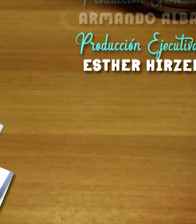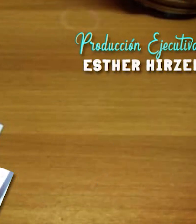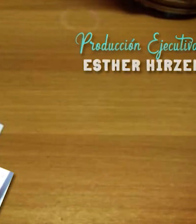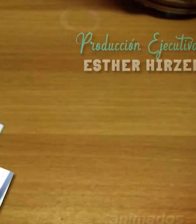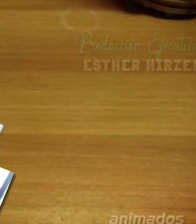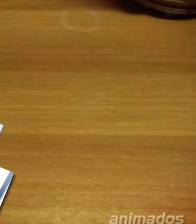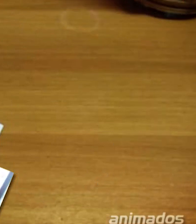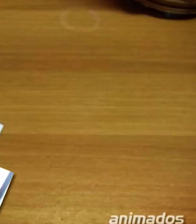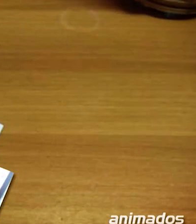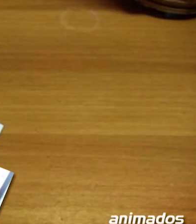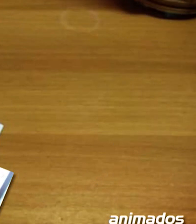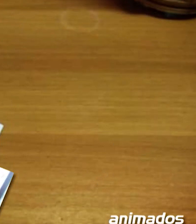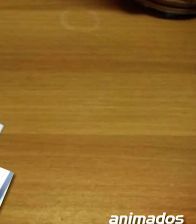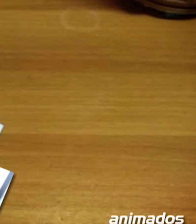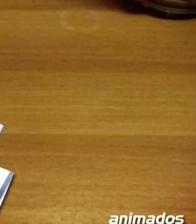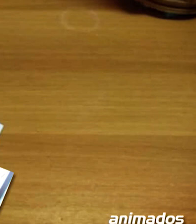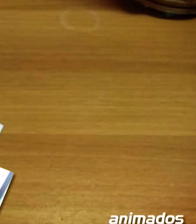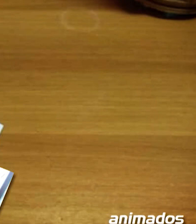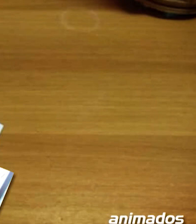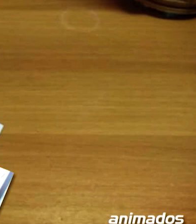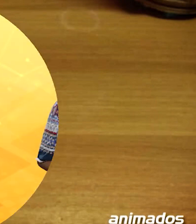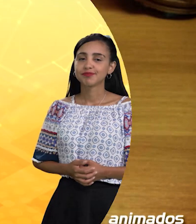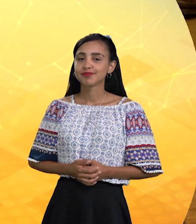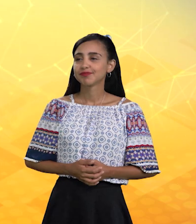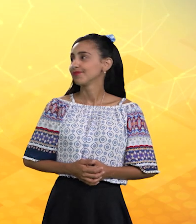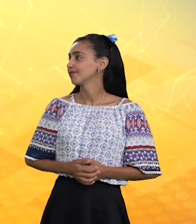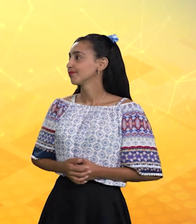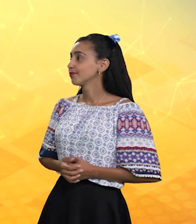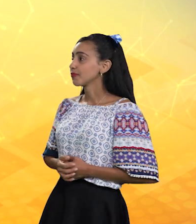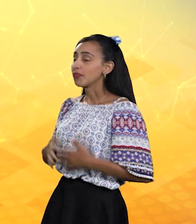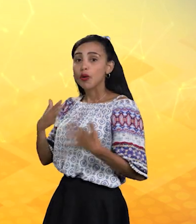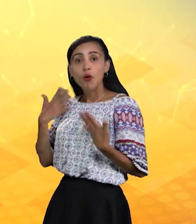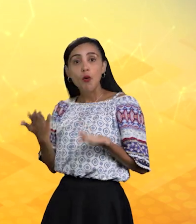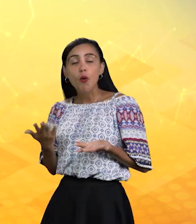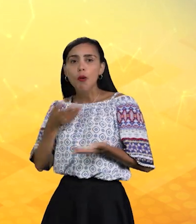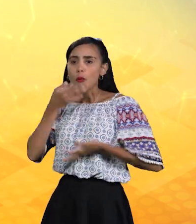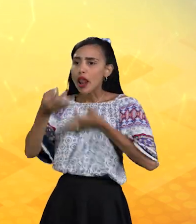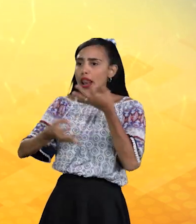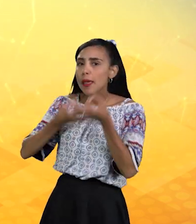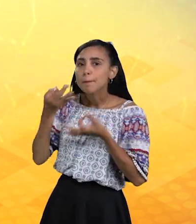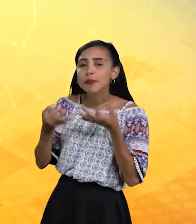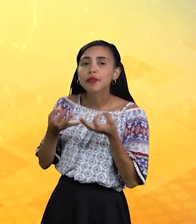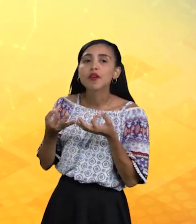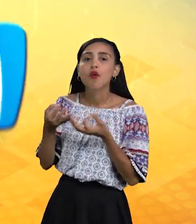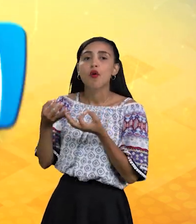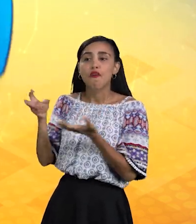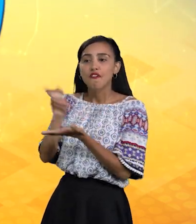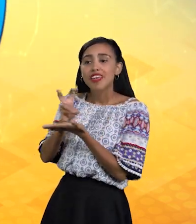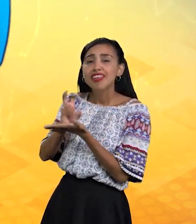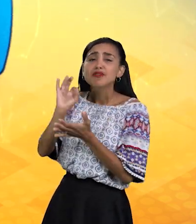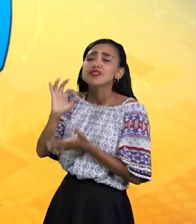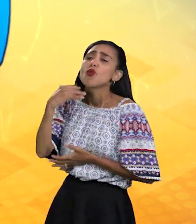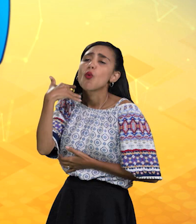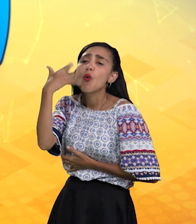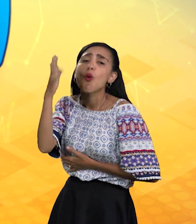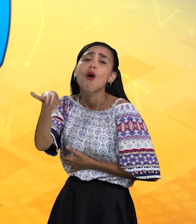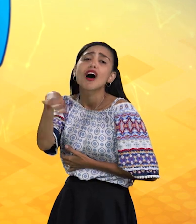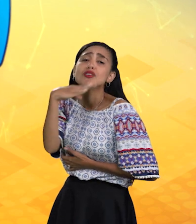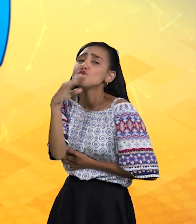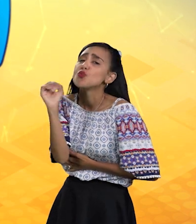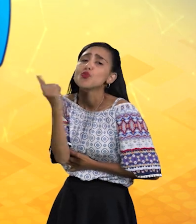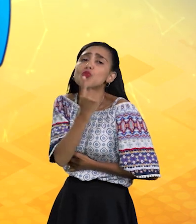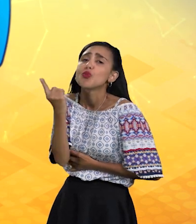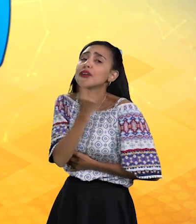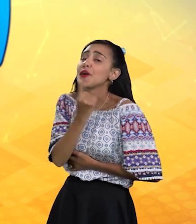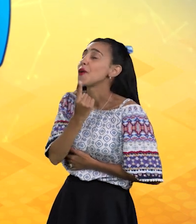porque puedo ser feliz. Ya. Maciel, ¿cómo le explico a Federico que ese color azul lo hace